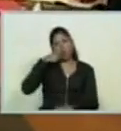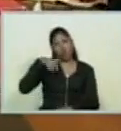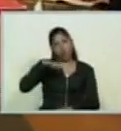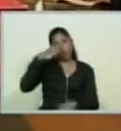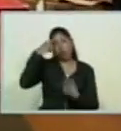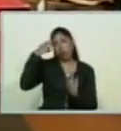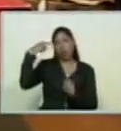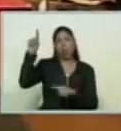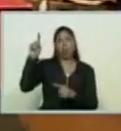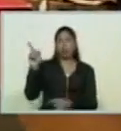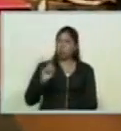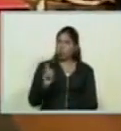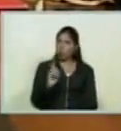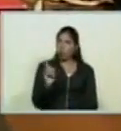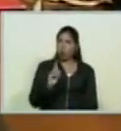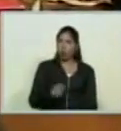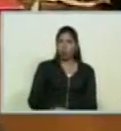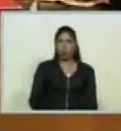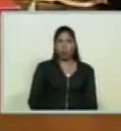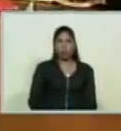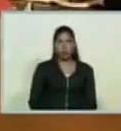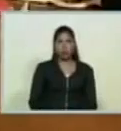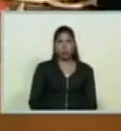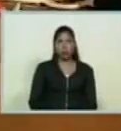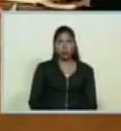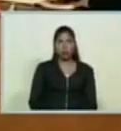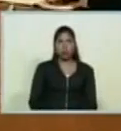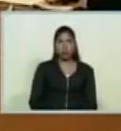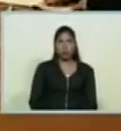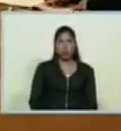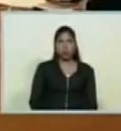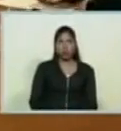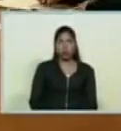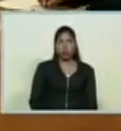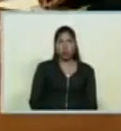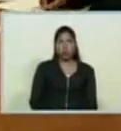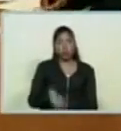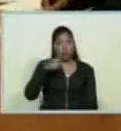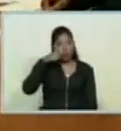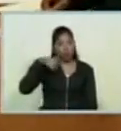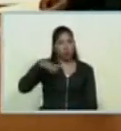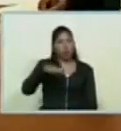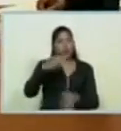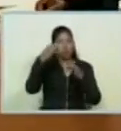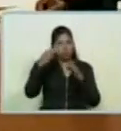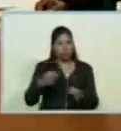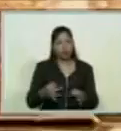Pueblo, el pueblo, el pueblo, el pueblo, el pueblo, el pueblo, no. El pueblo de lo concreto, el socialismo